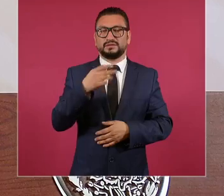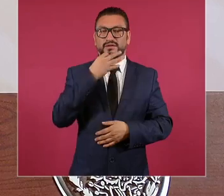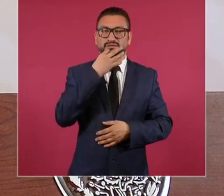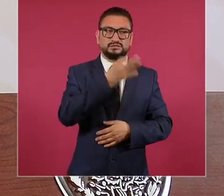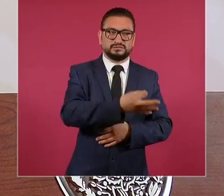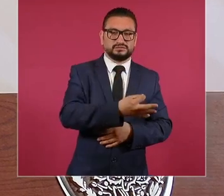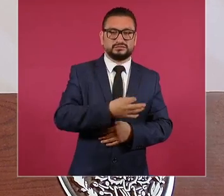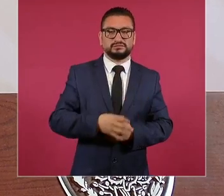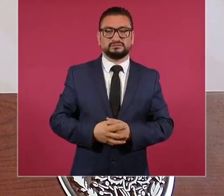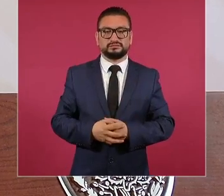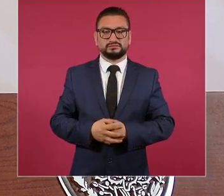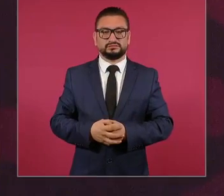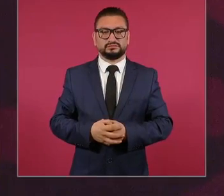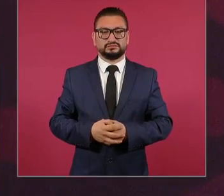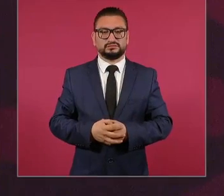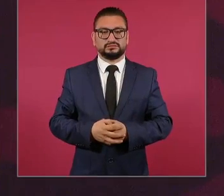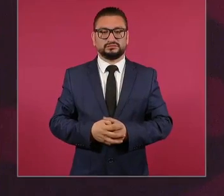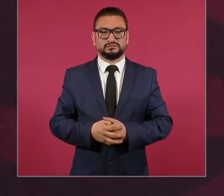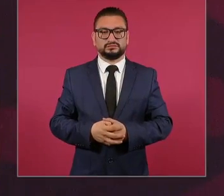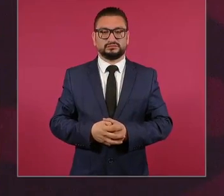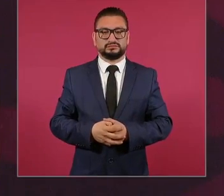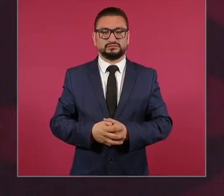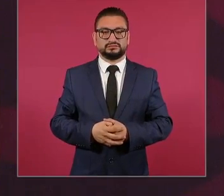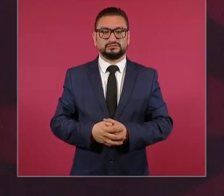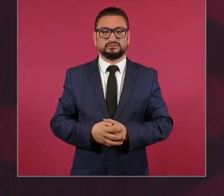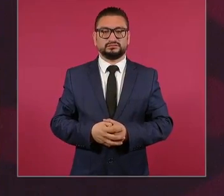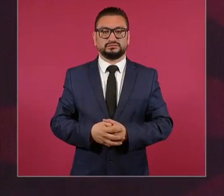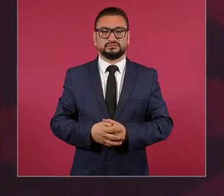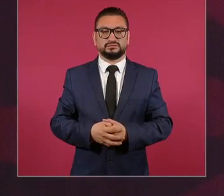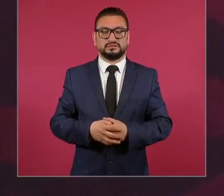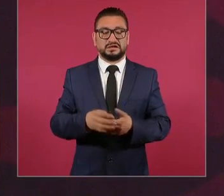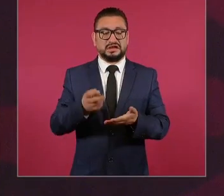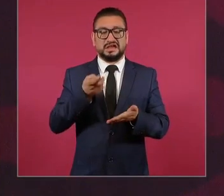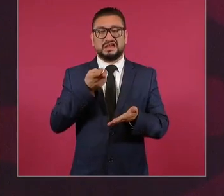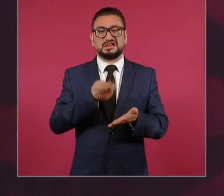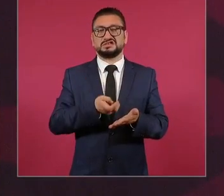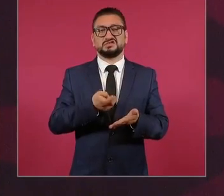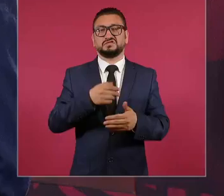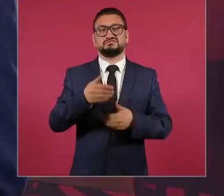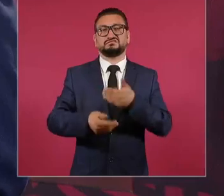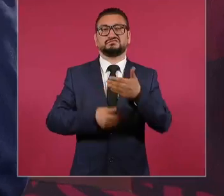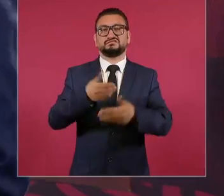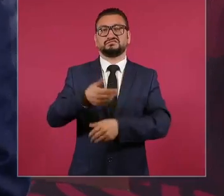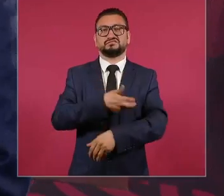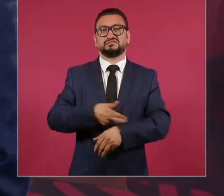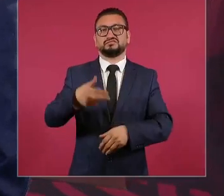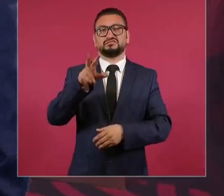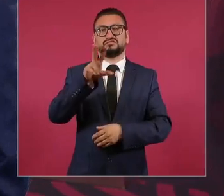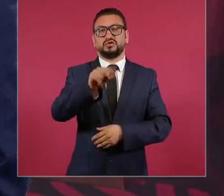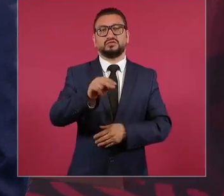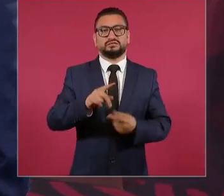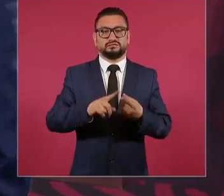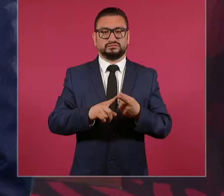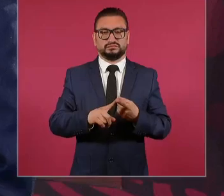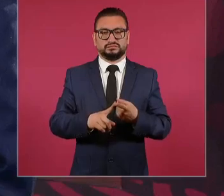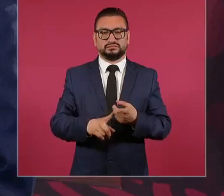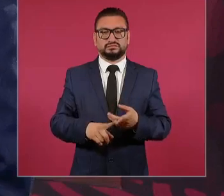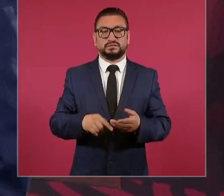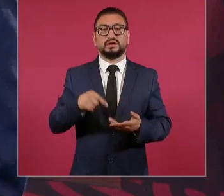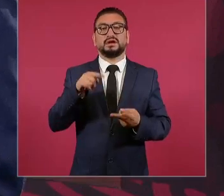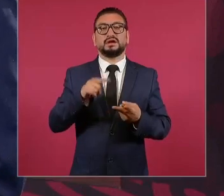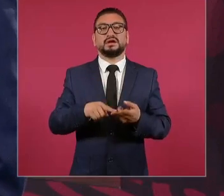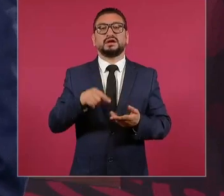esto no procede, esto es una